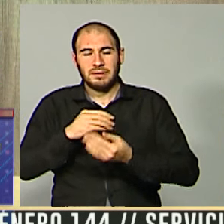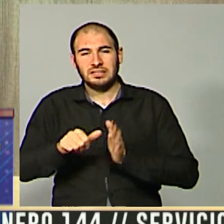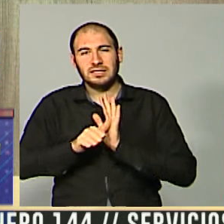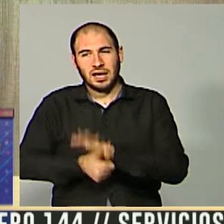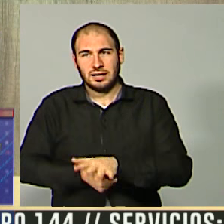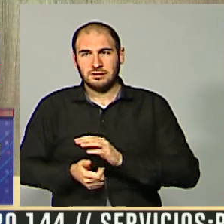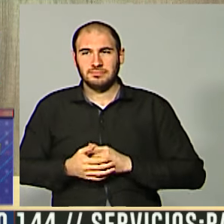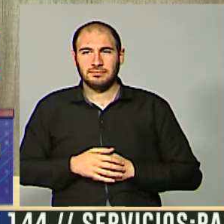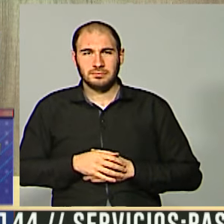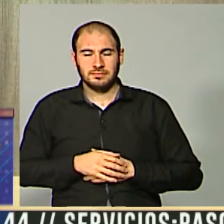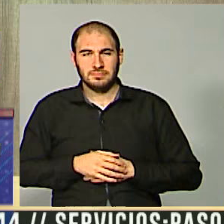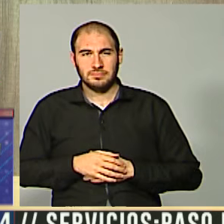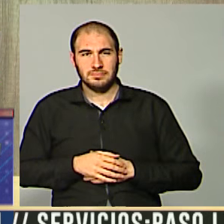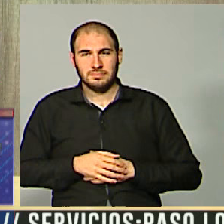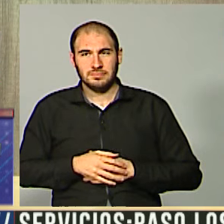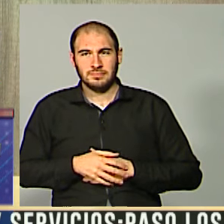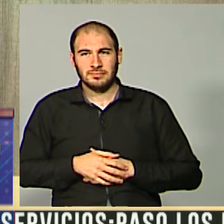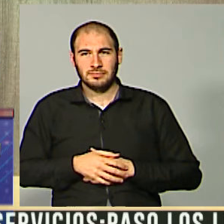género,